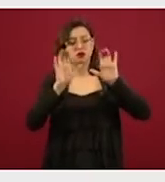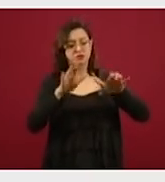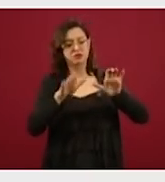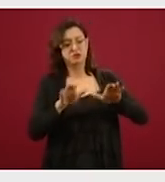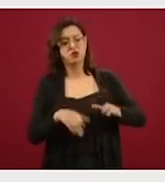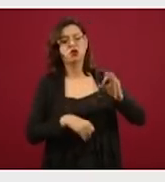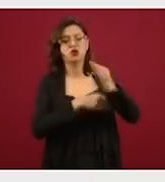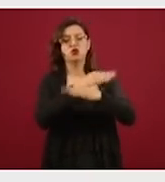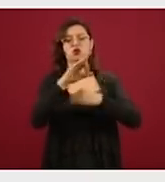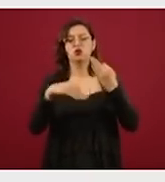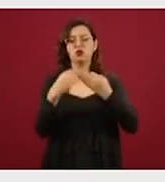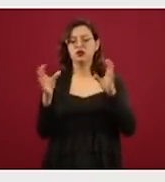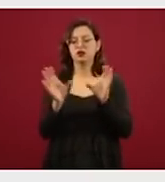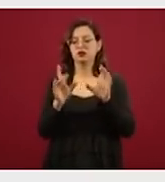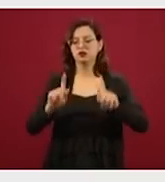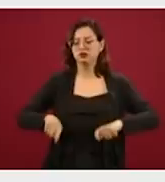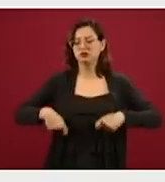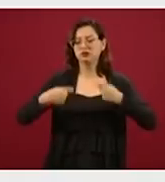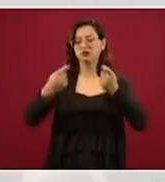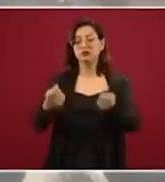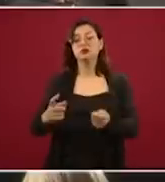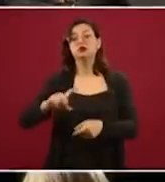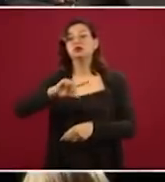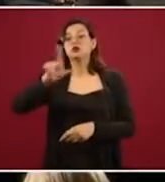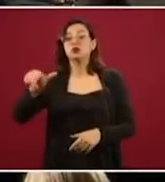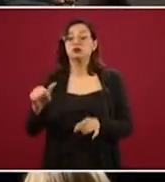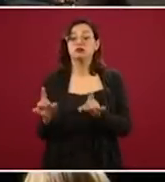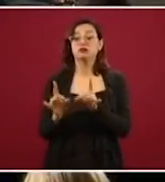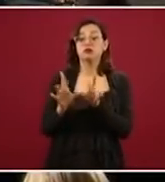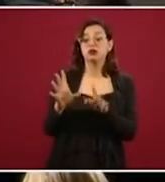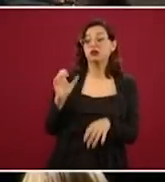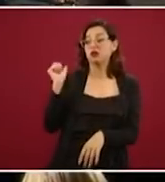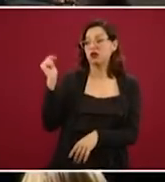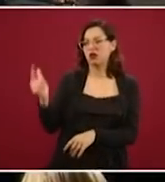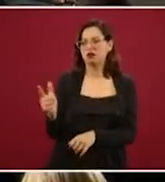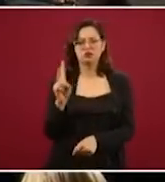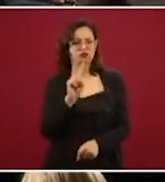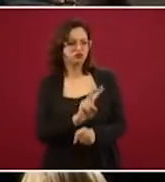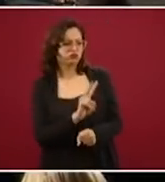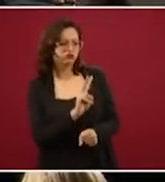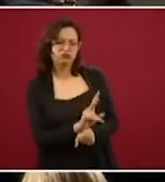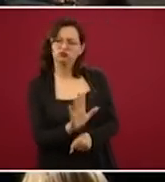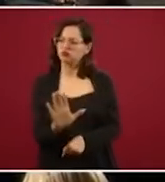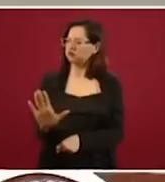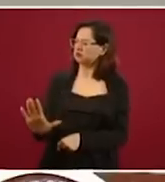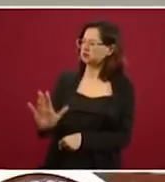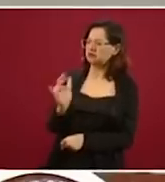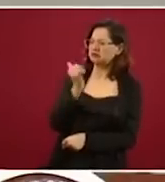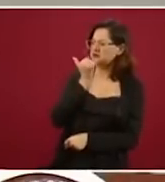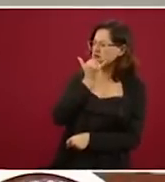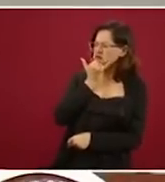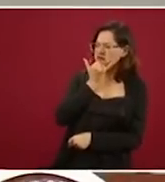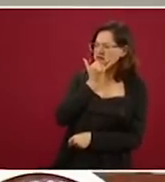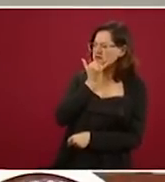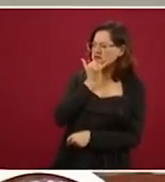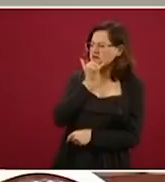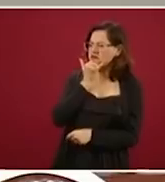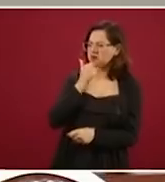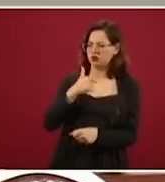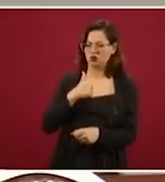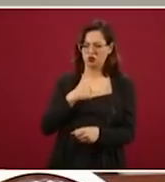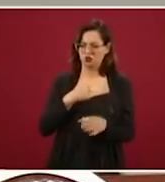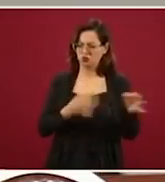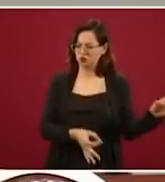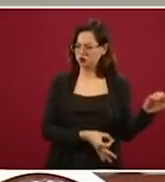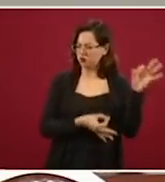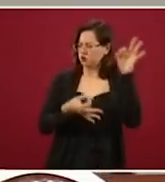dar la garantía ante cualquier acto de inspección de que pueden exhibir y decir, ¿sabes qué? A mí me tiene que ser seguidas una